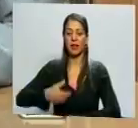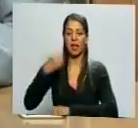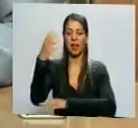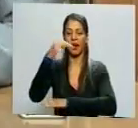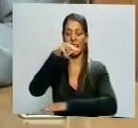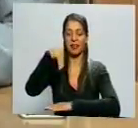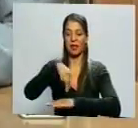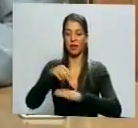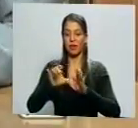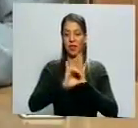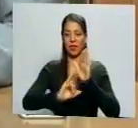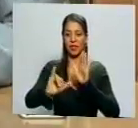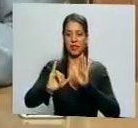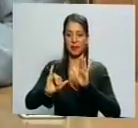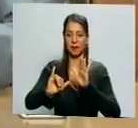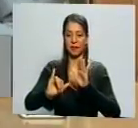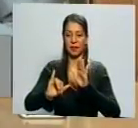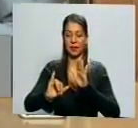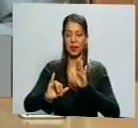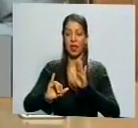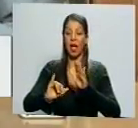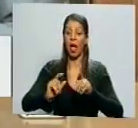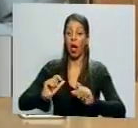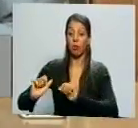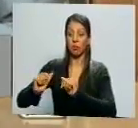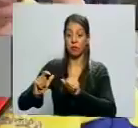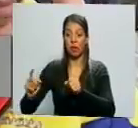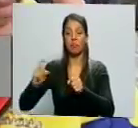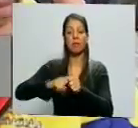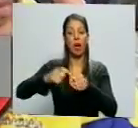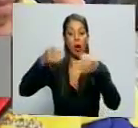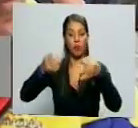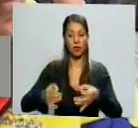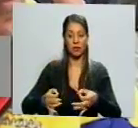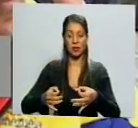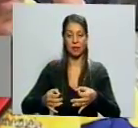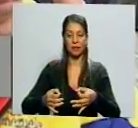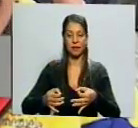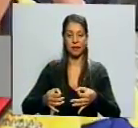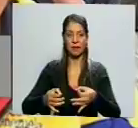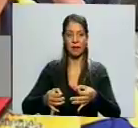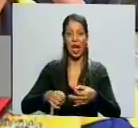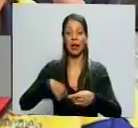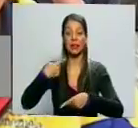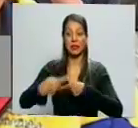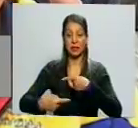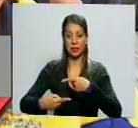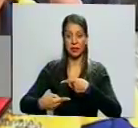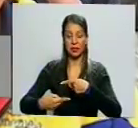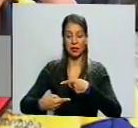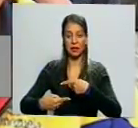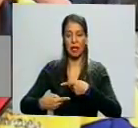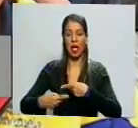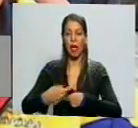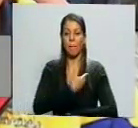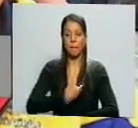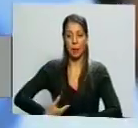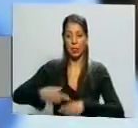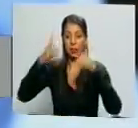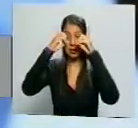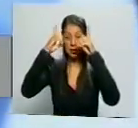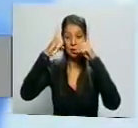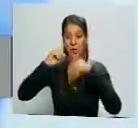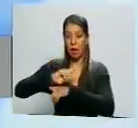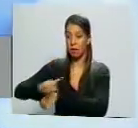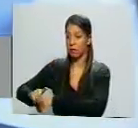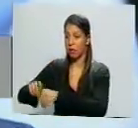Nacional Constituyente, quedando en pleno ejercicio de su cargo. Seguidamente, la presidenta ordenó al